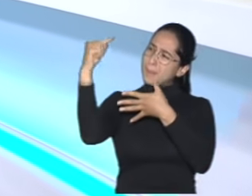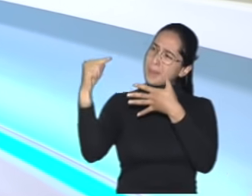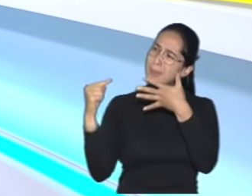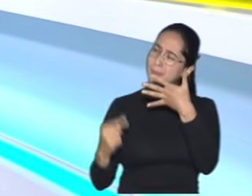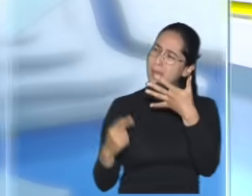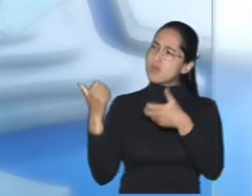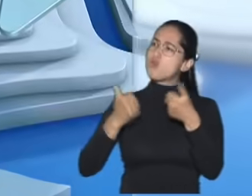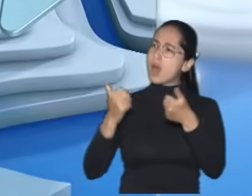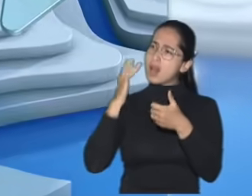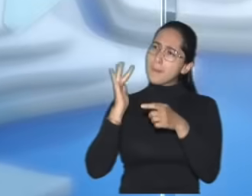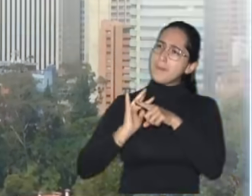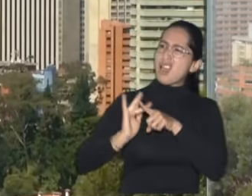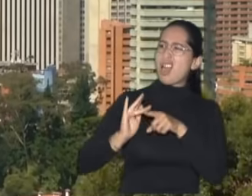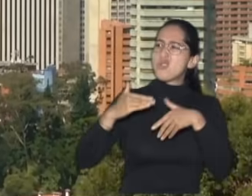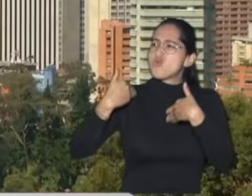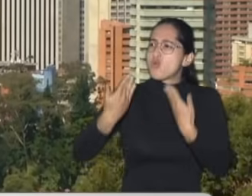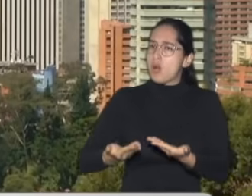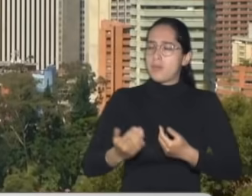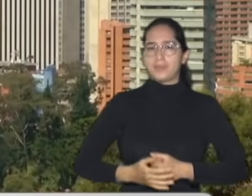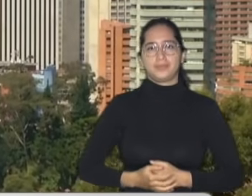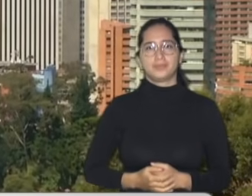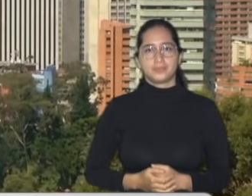operar?